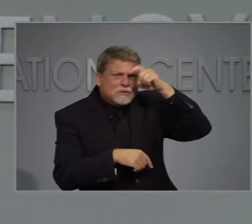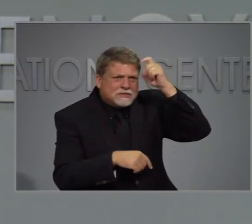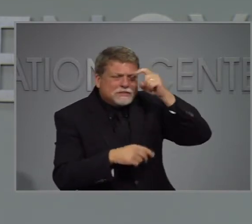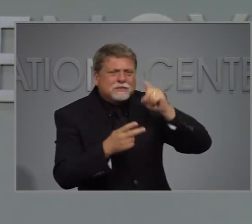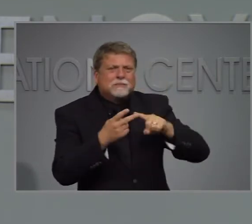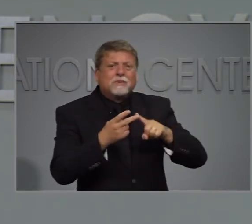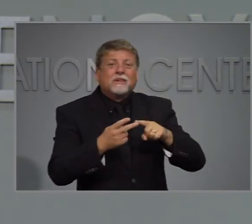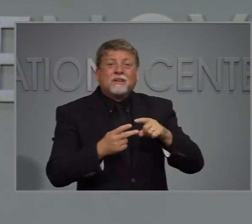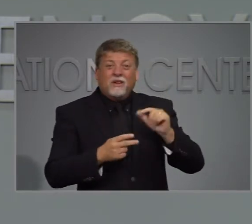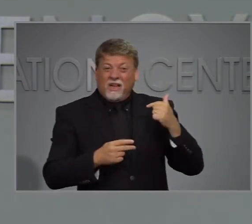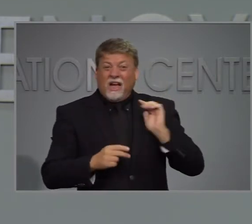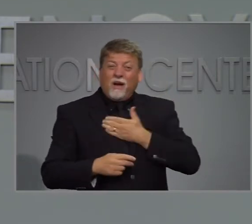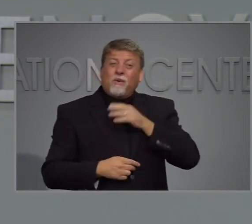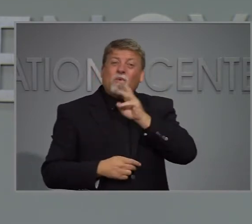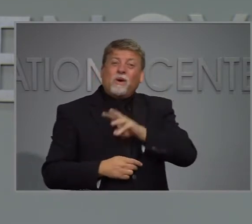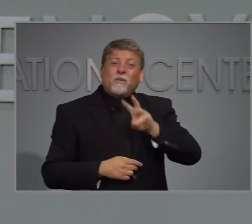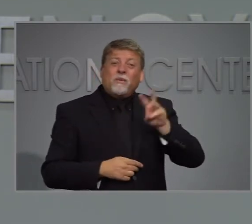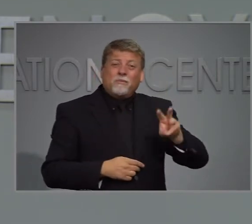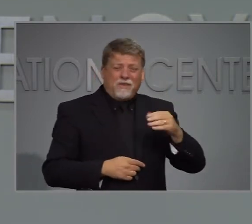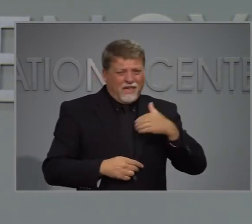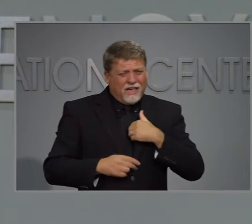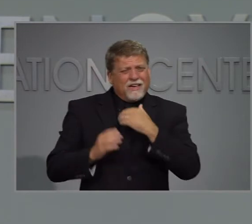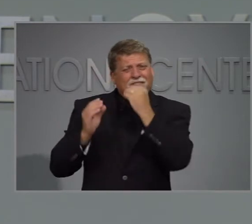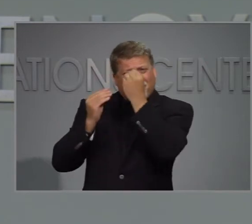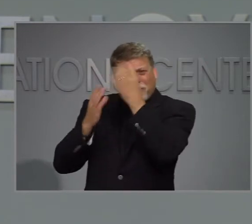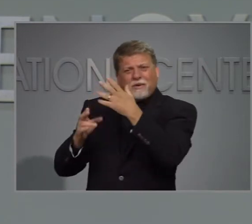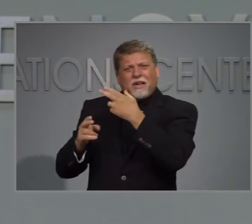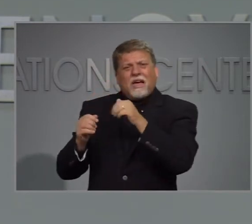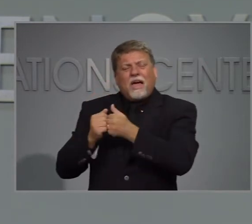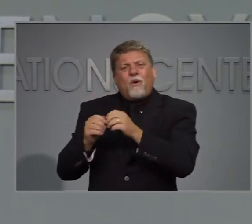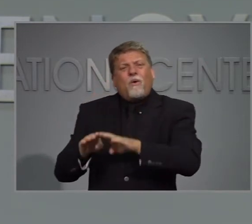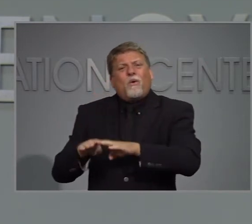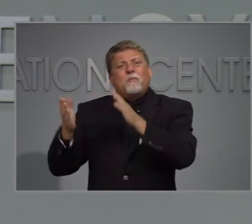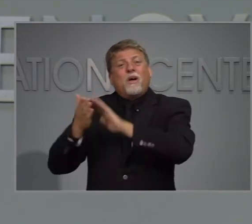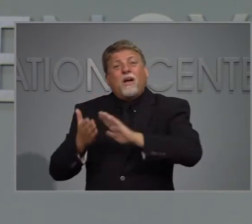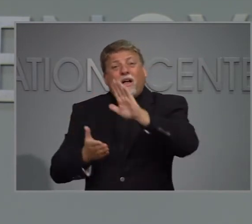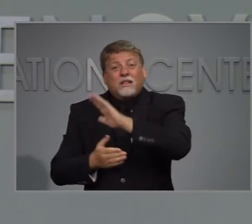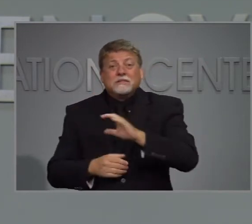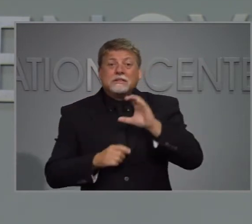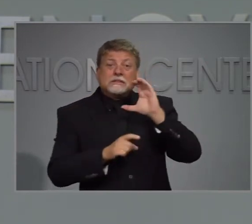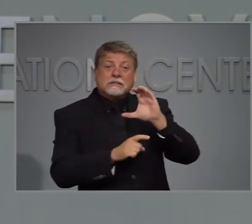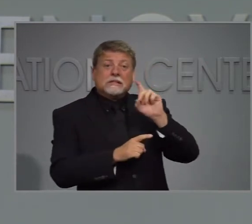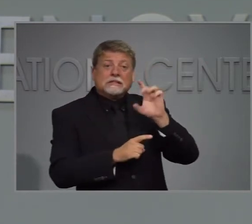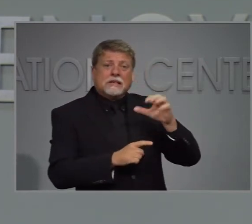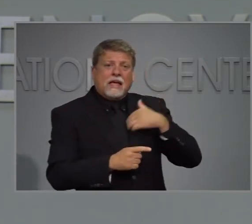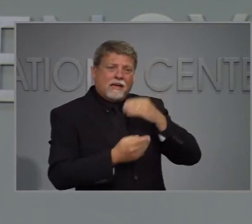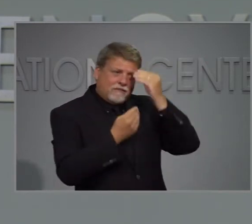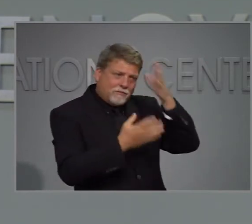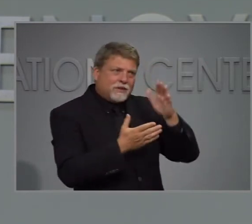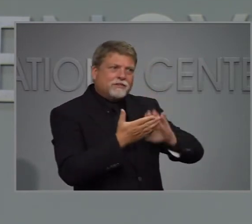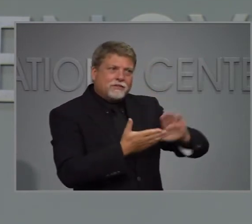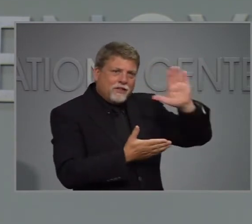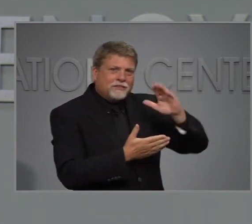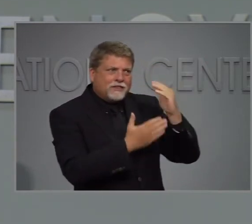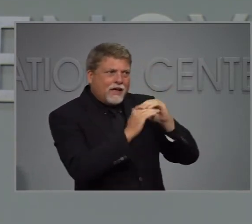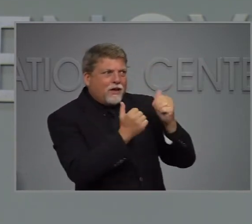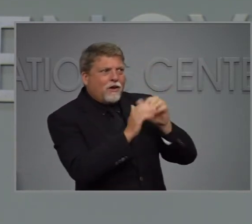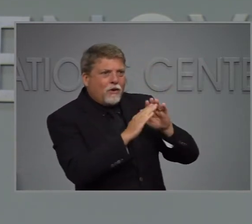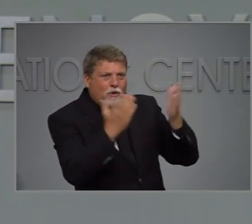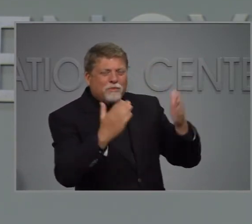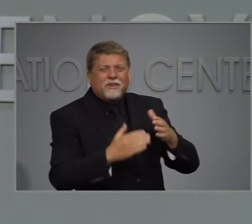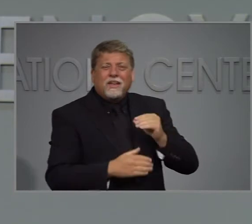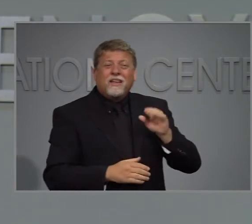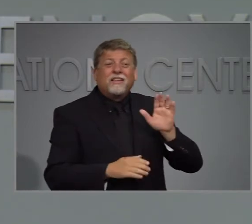crear guías que están publicadas en nuestro sitio web, también incluyendo de la CDC y guías estatales. Todos los